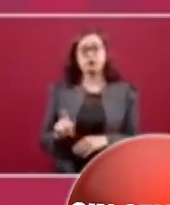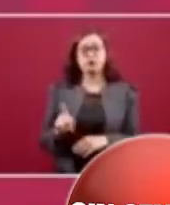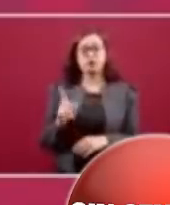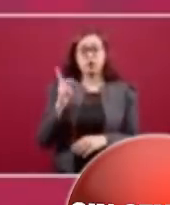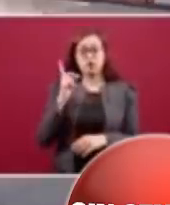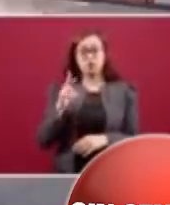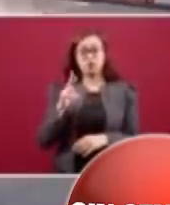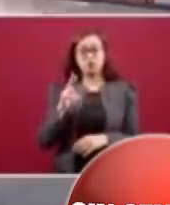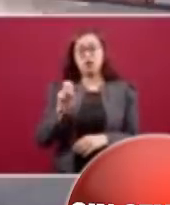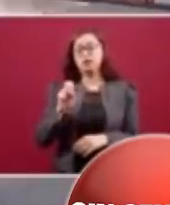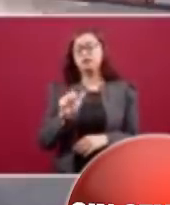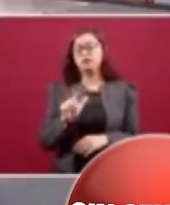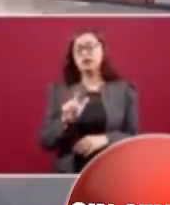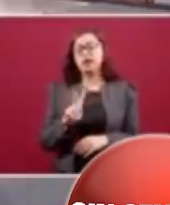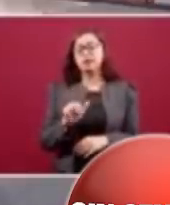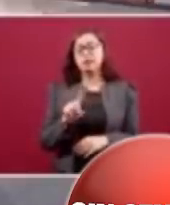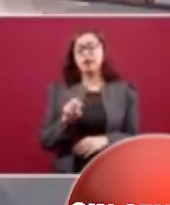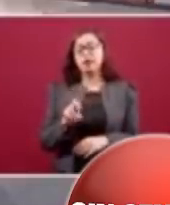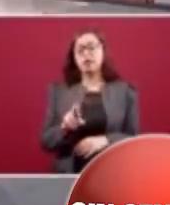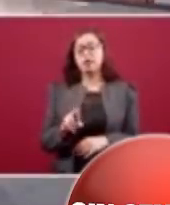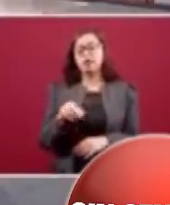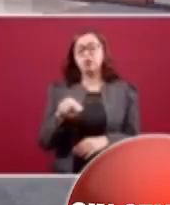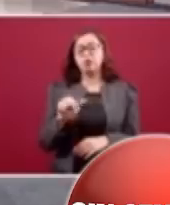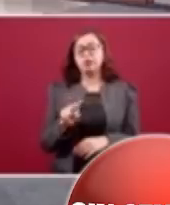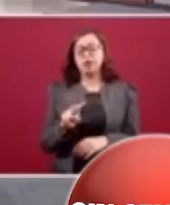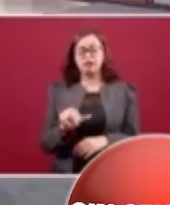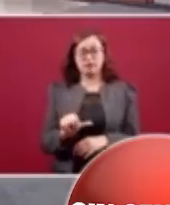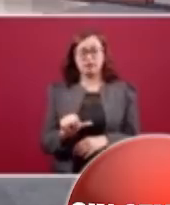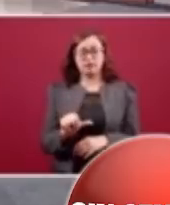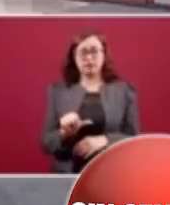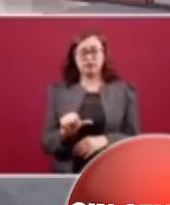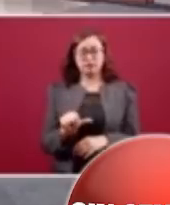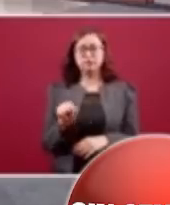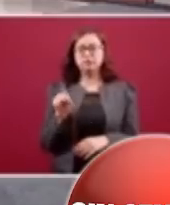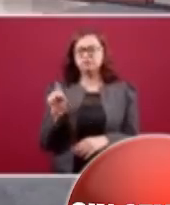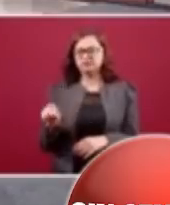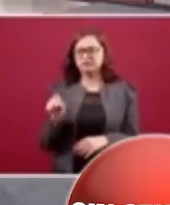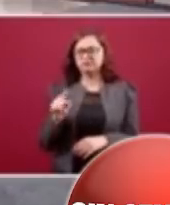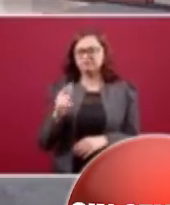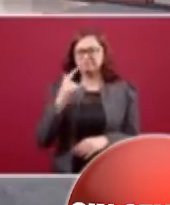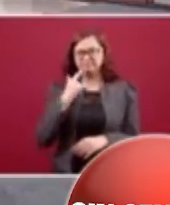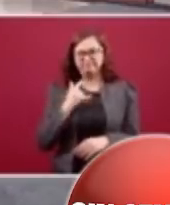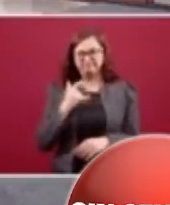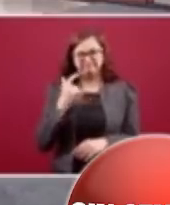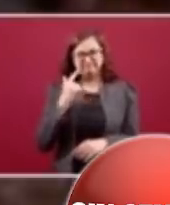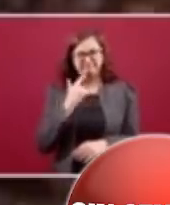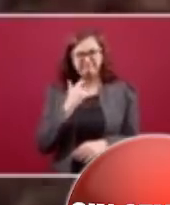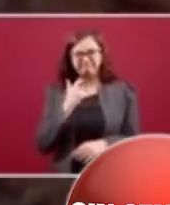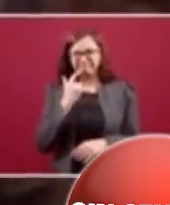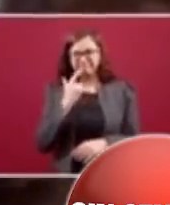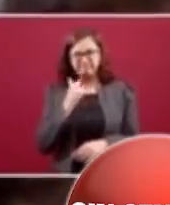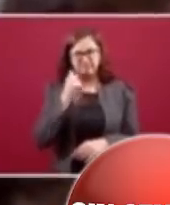Salvador Nava, un luchador por la democracia extraordinario,